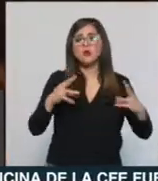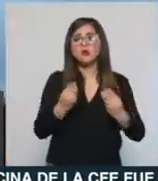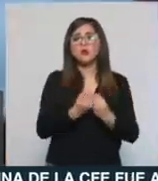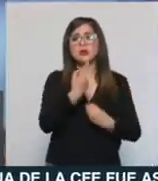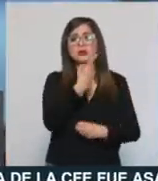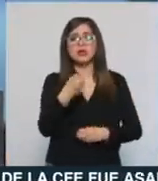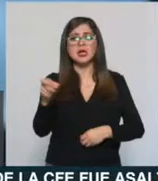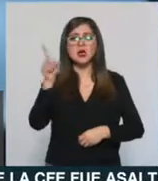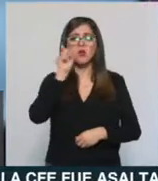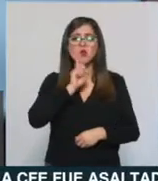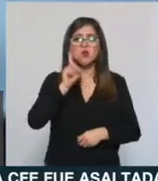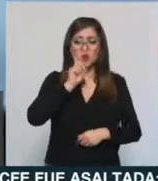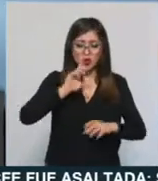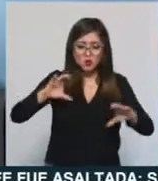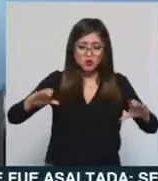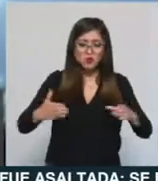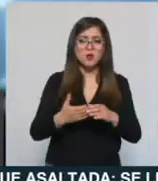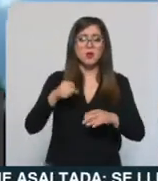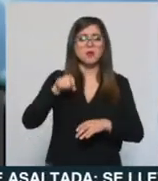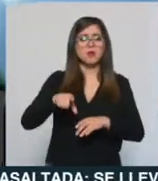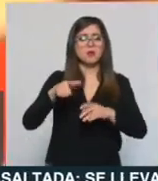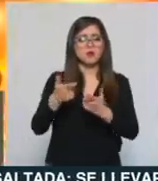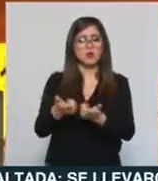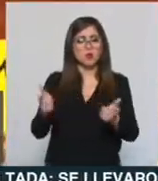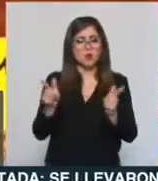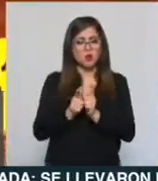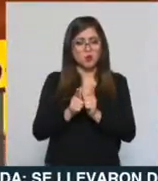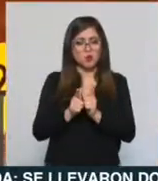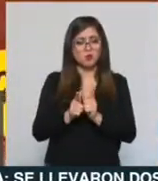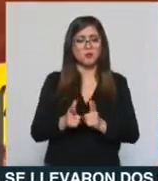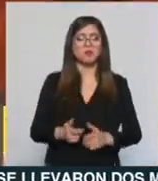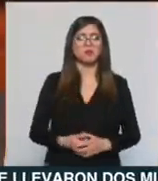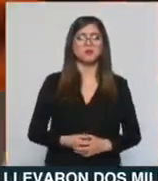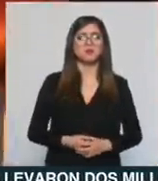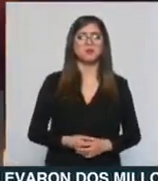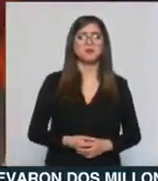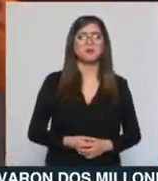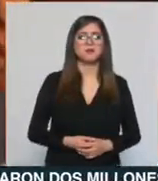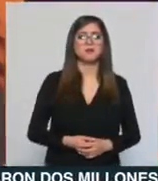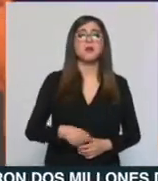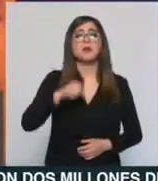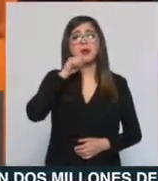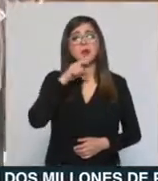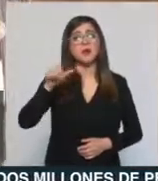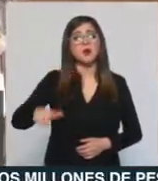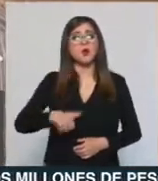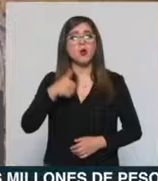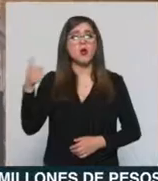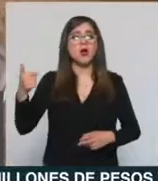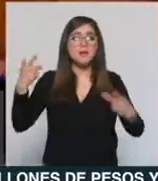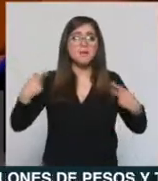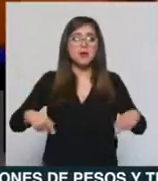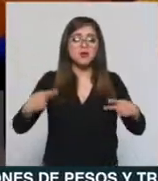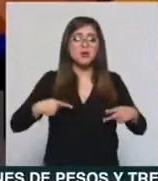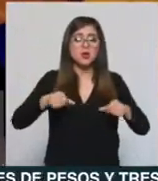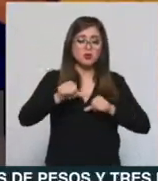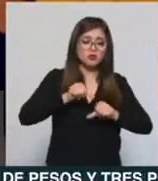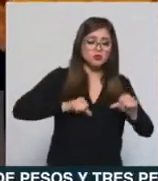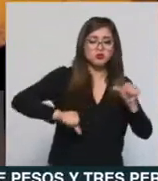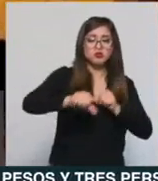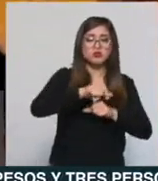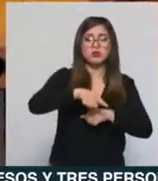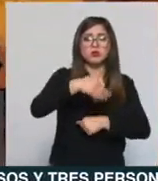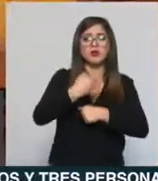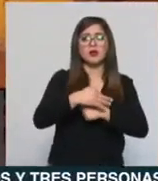en este colectivo, y asimismo a la organización de freelance, que también tenemos muy claro, Frontline